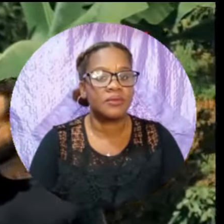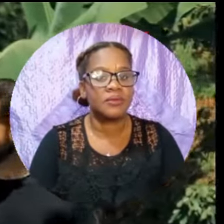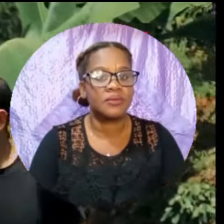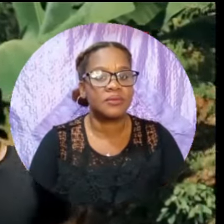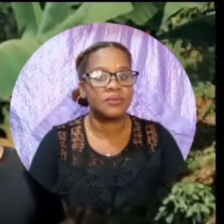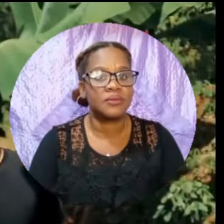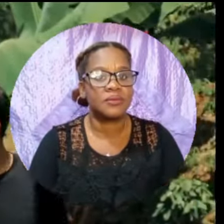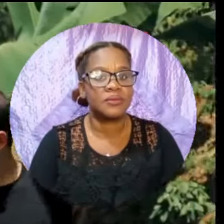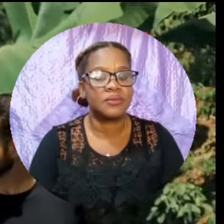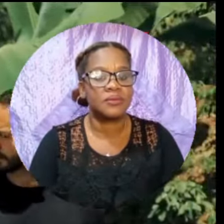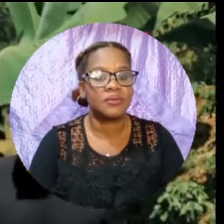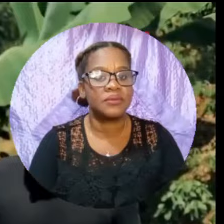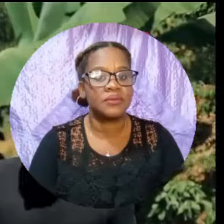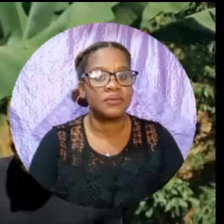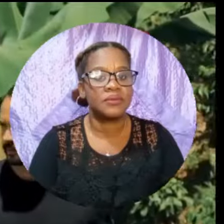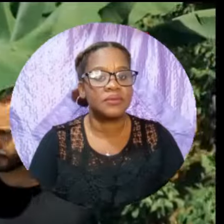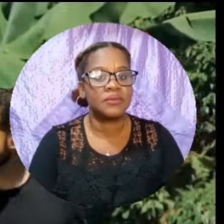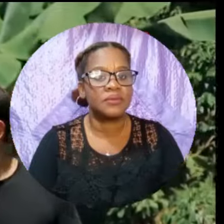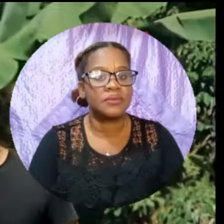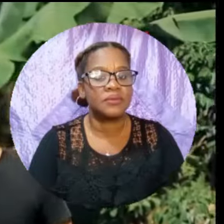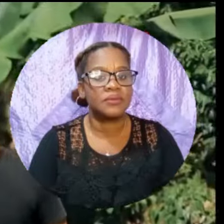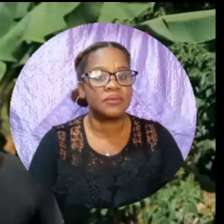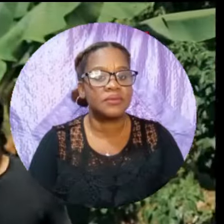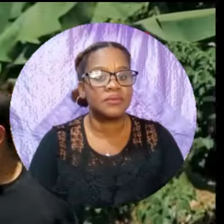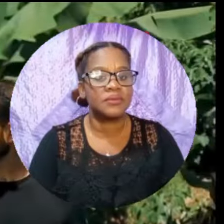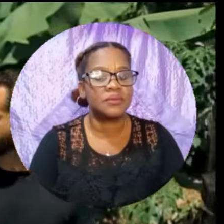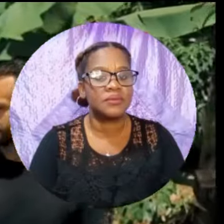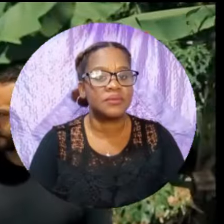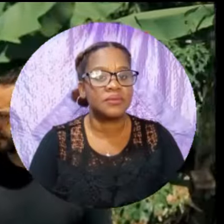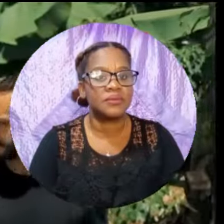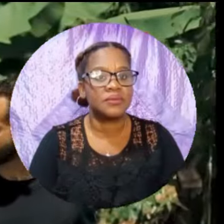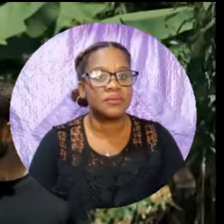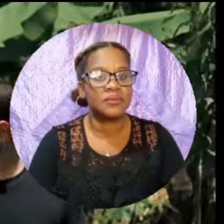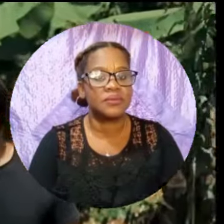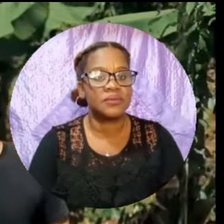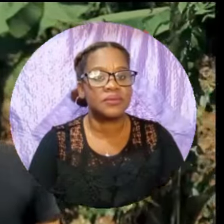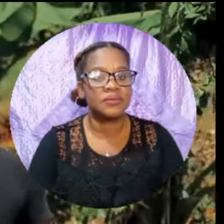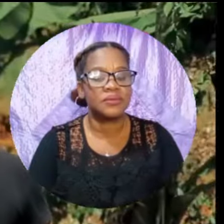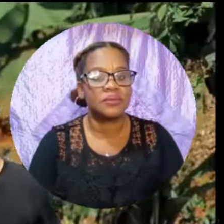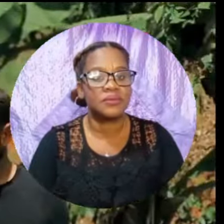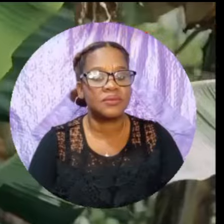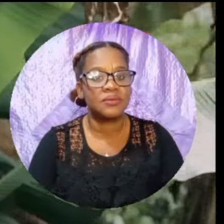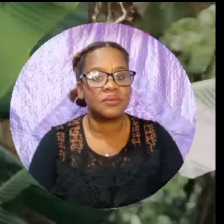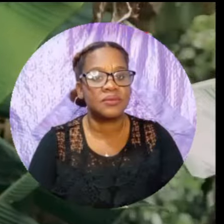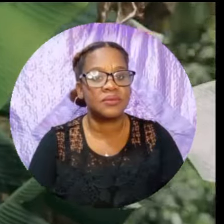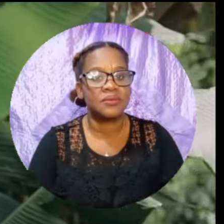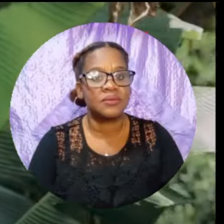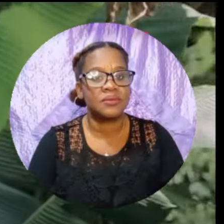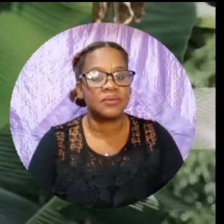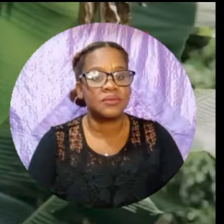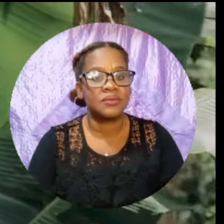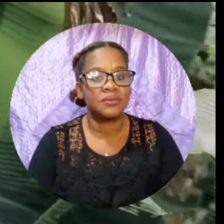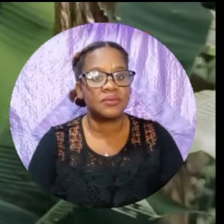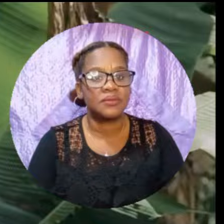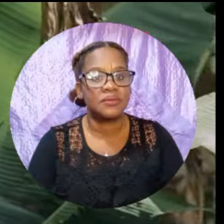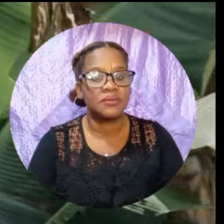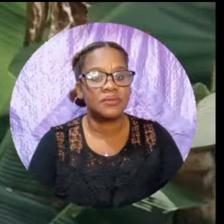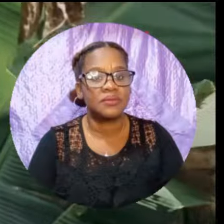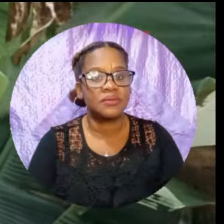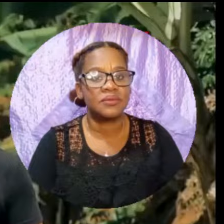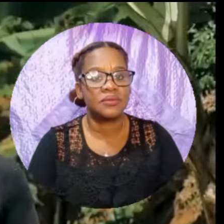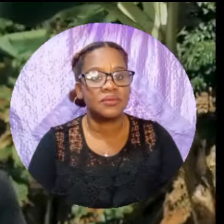que son las pendas. Okay. Y también tenemos mucha musácea, básicamente el guineo sembrado